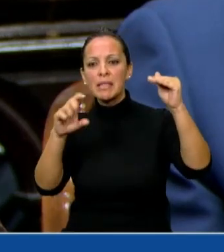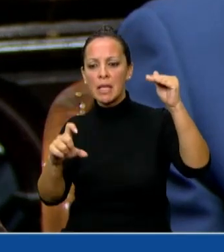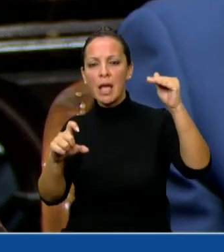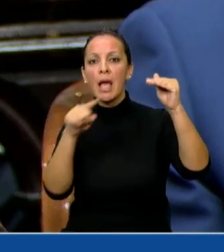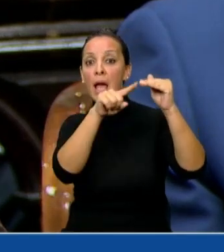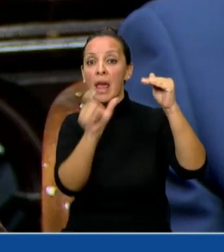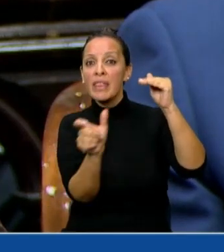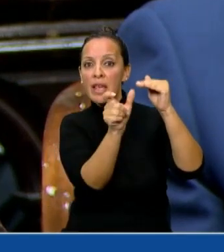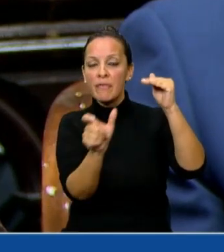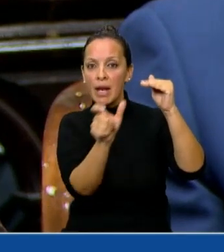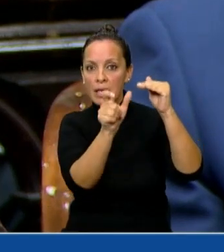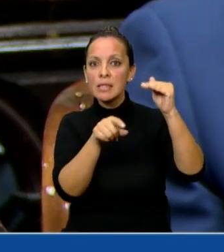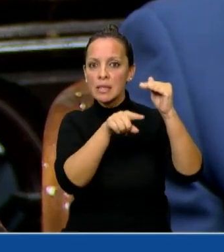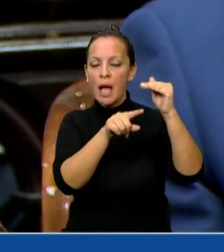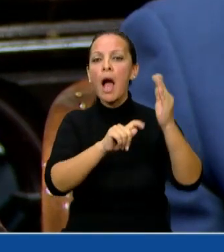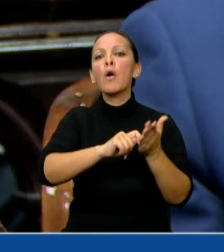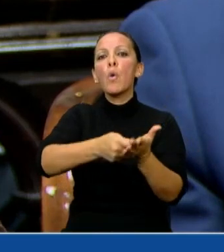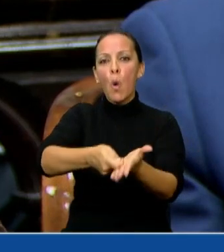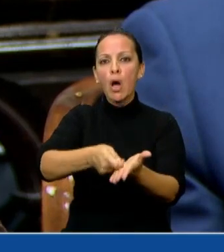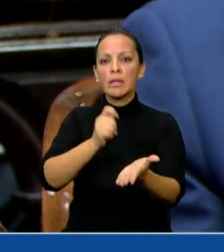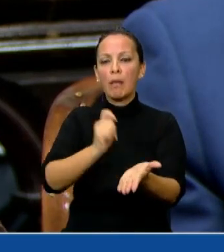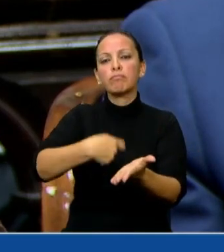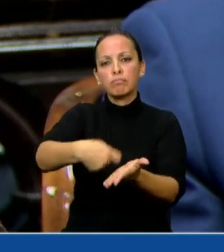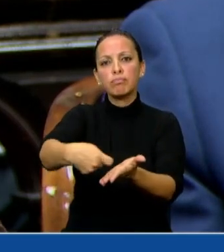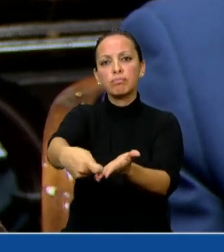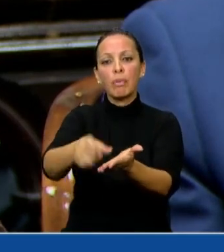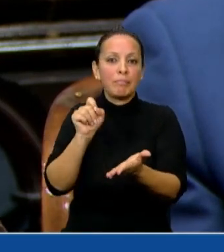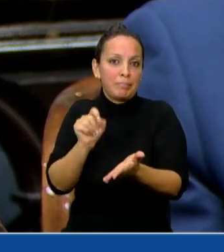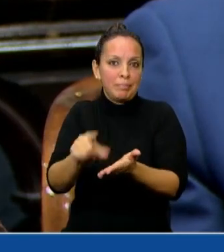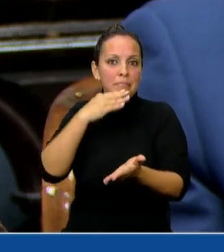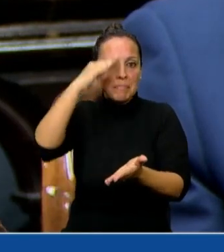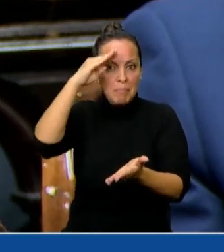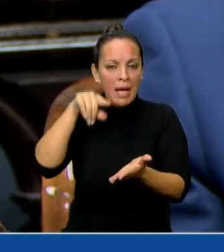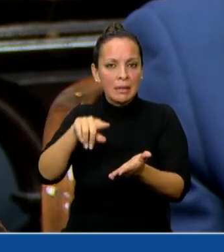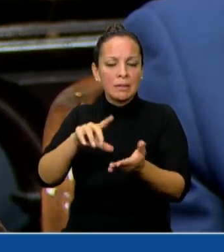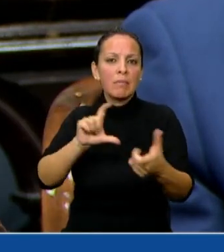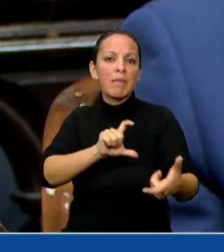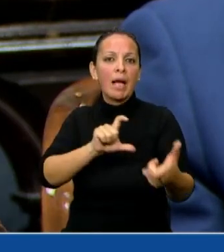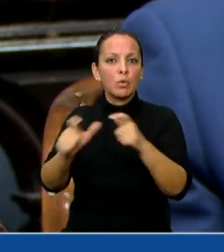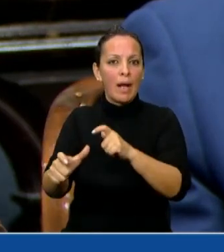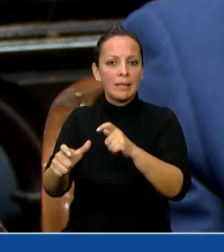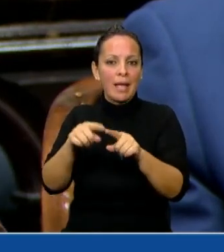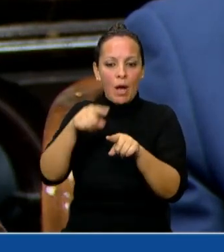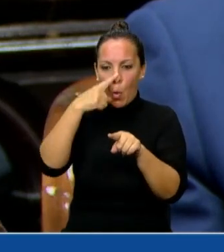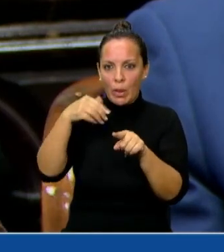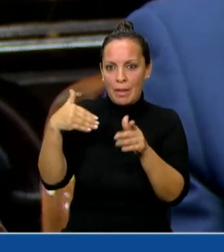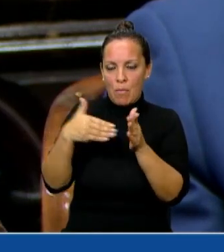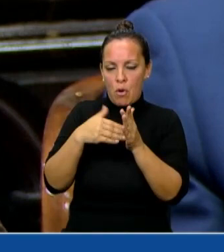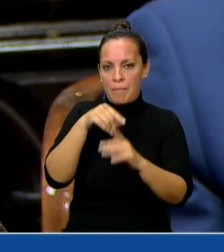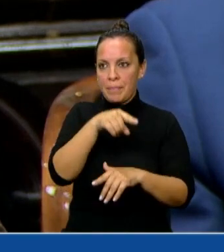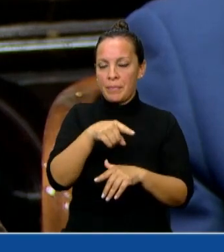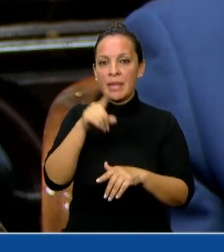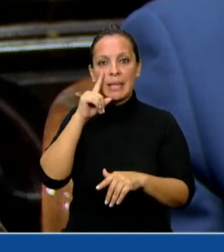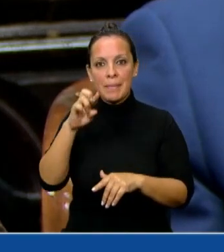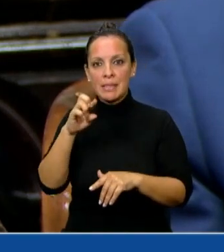el INDEC, la cuota correspondiente a dicho mes quedará ajustada a este último. Ay,